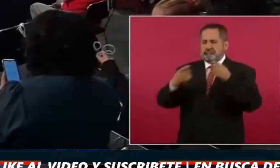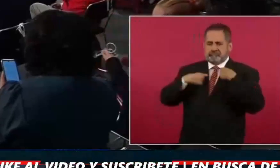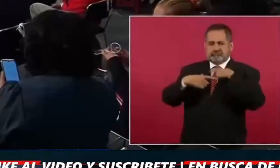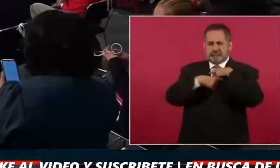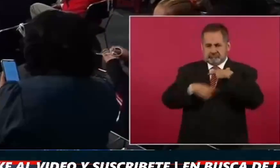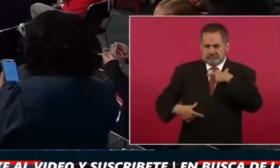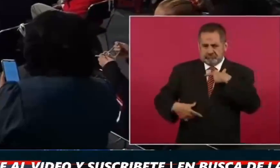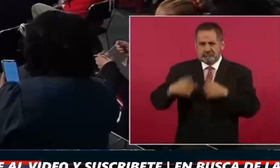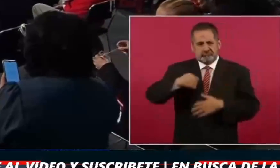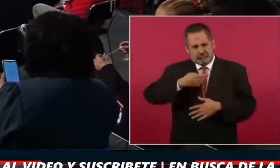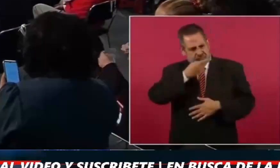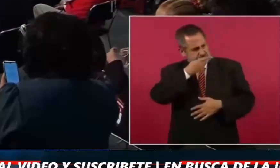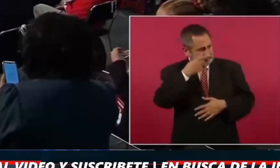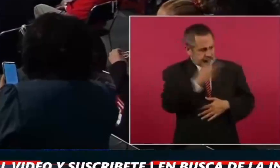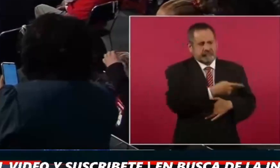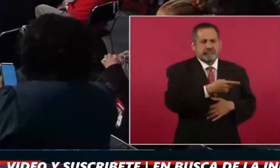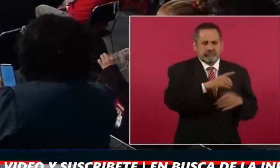que al inicio,